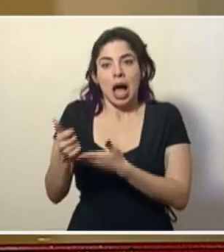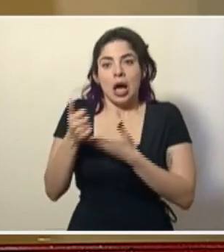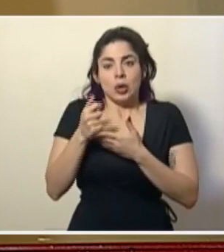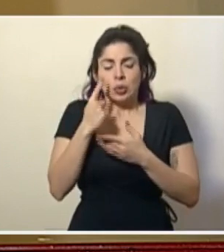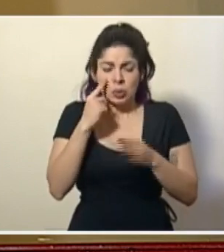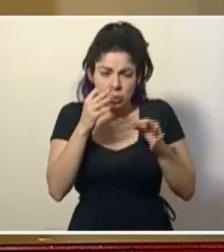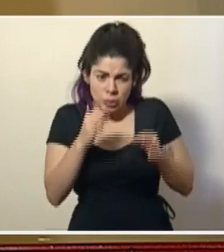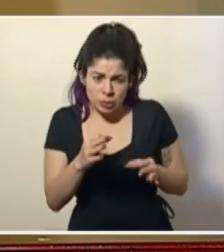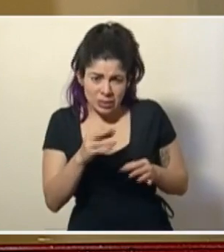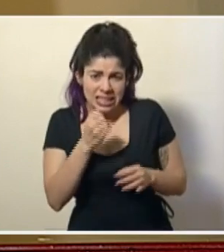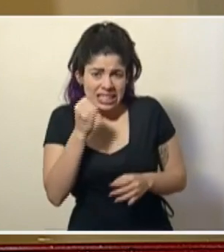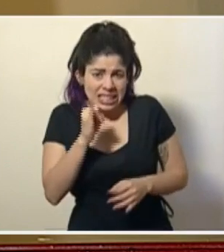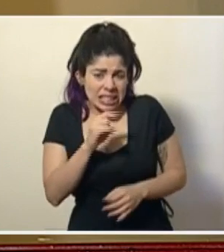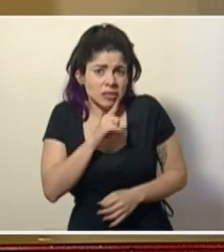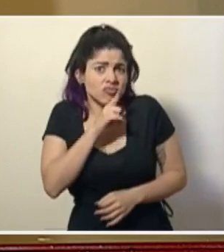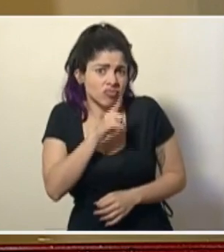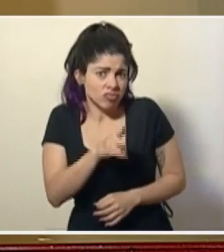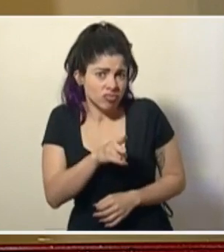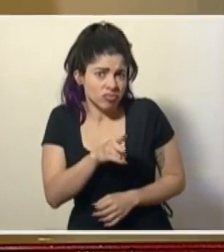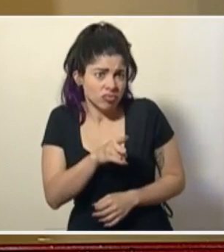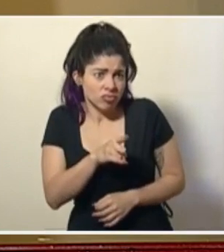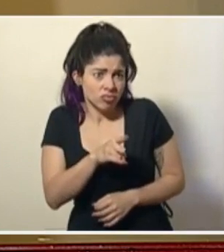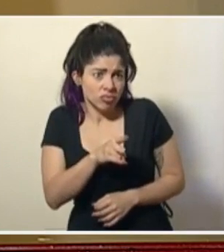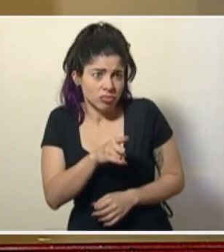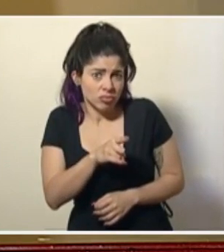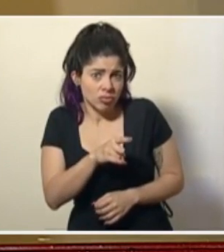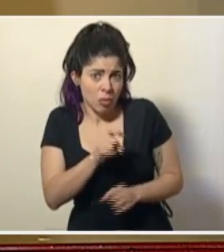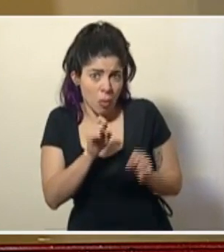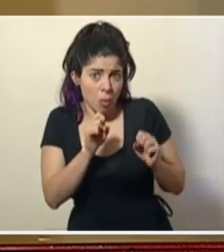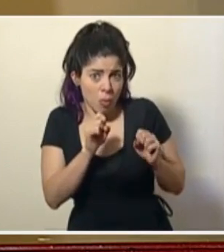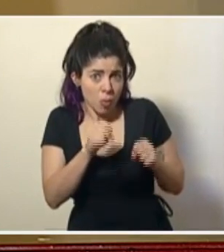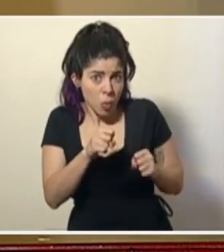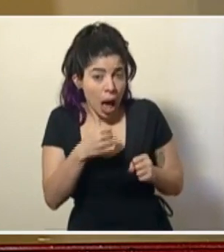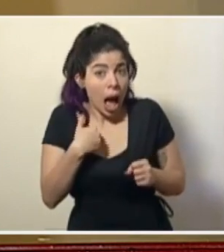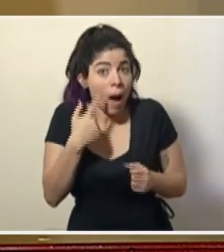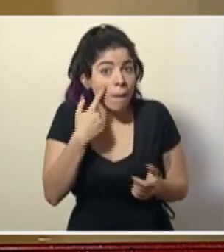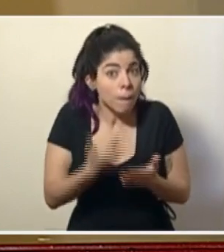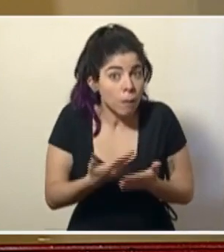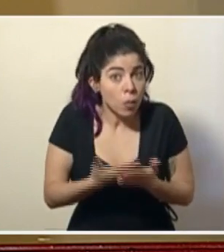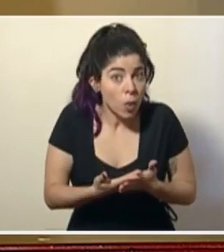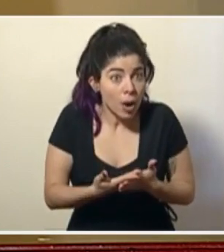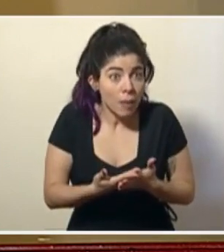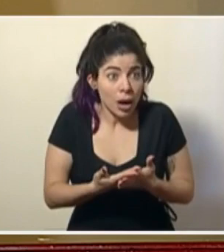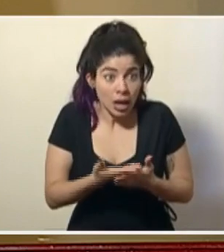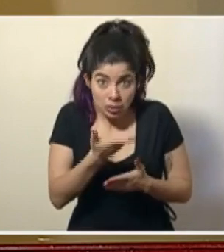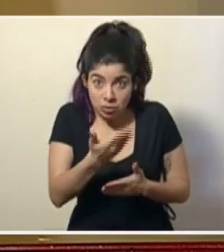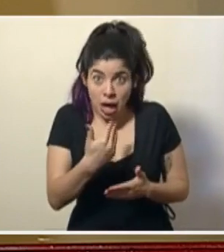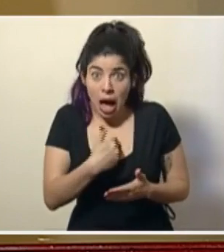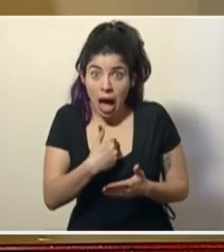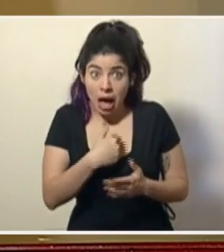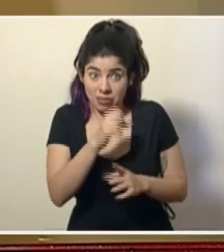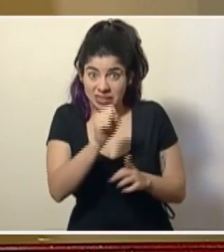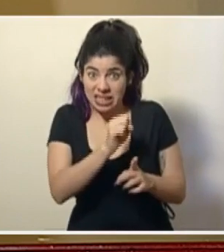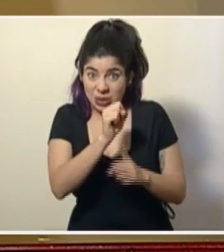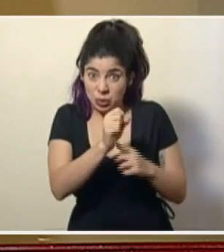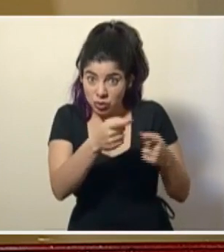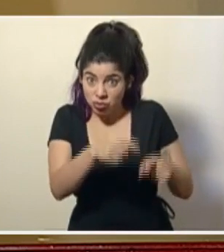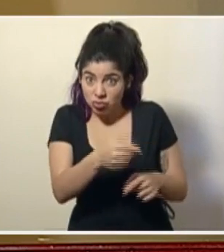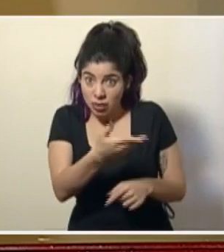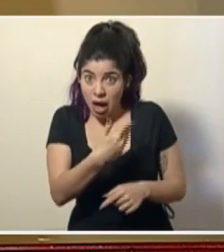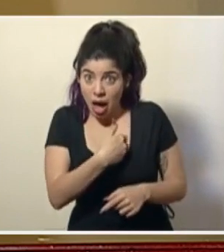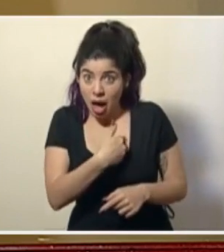determinar si efectivamente se puede comprobar que se está dando esta circunstancia